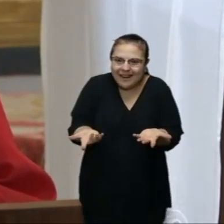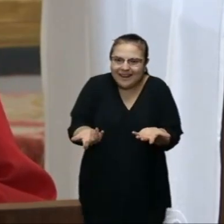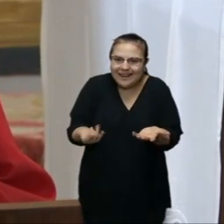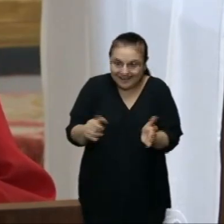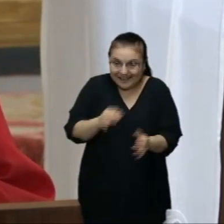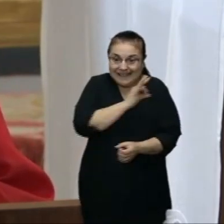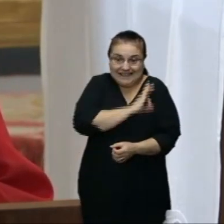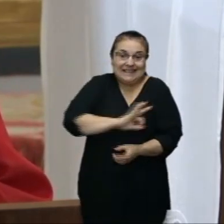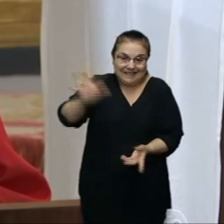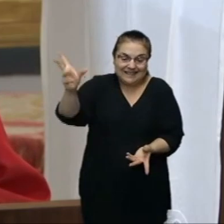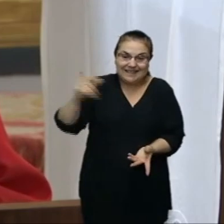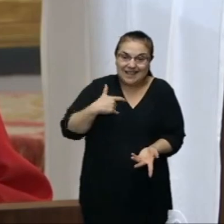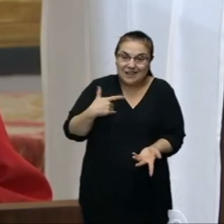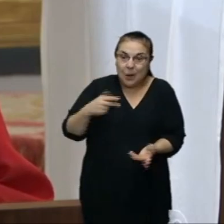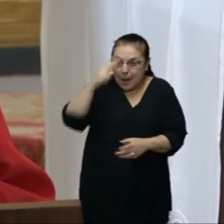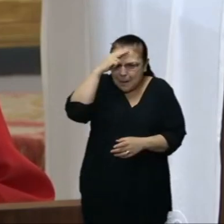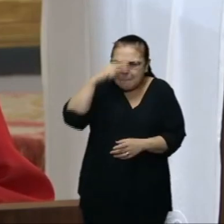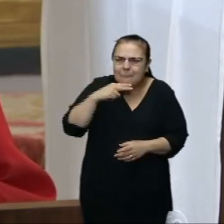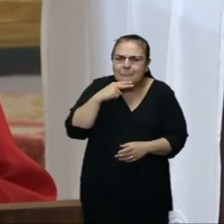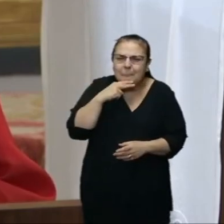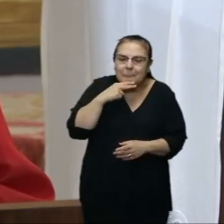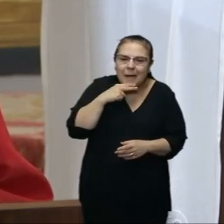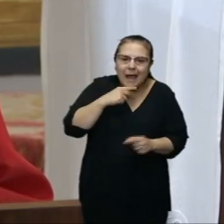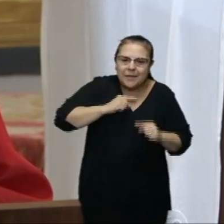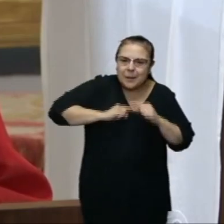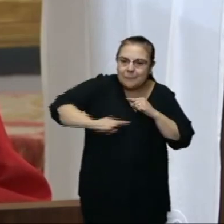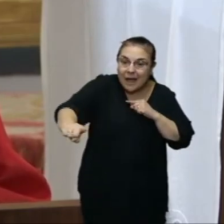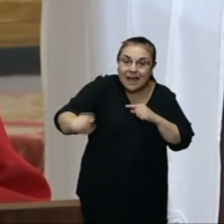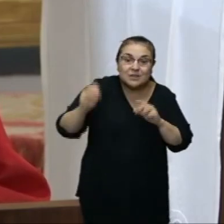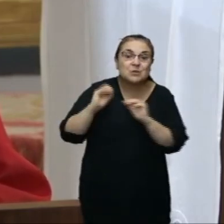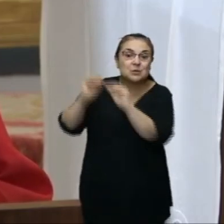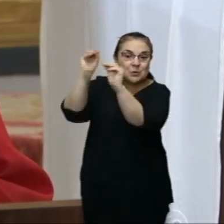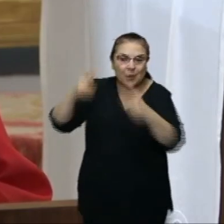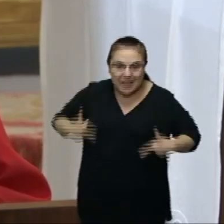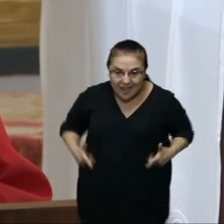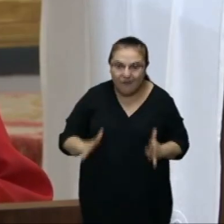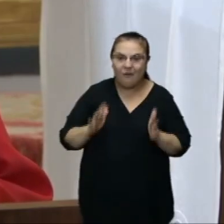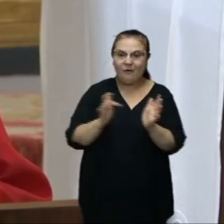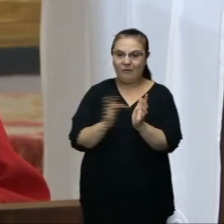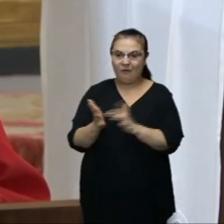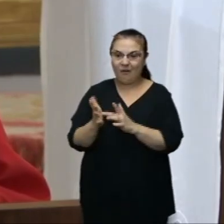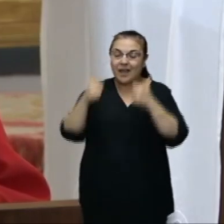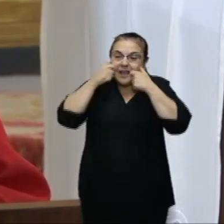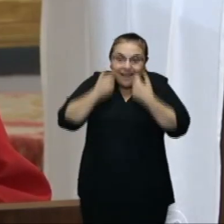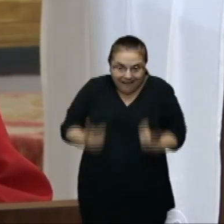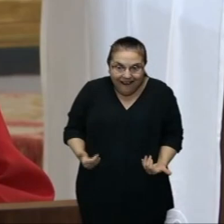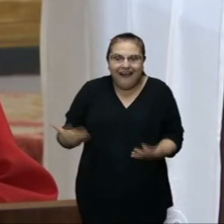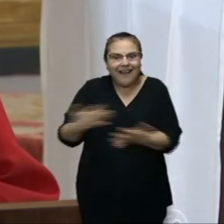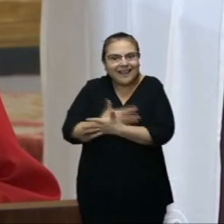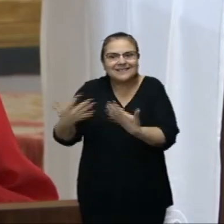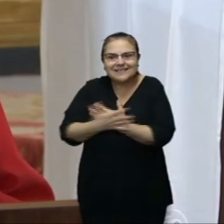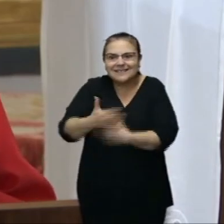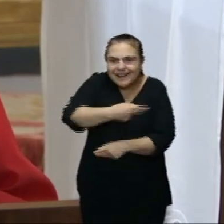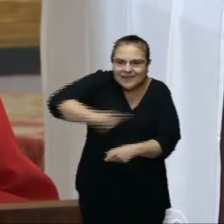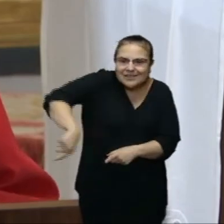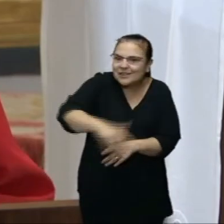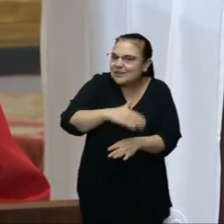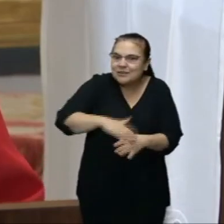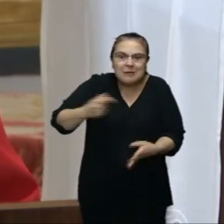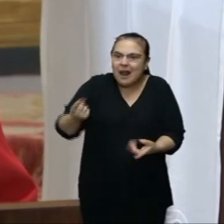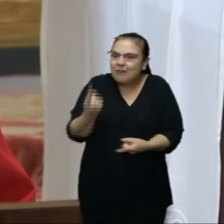Señor, el Padre, manda a su Hijo Jesucristo que se encarne entre nosotros para ser uno